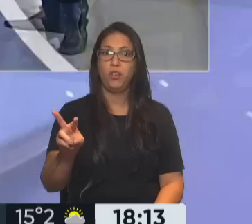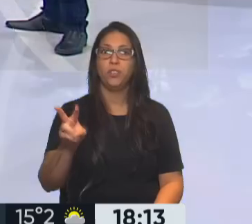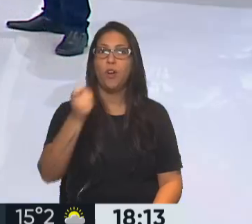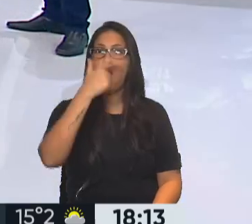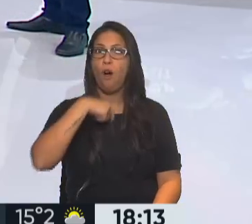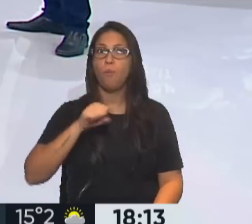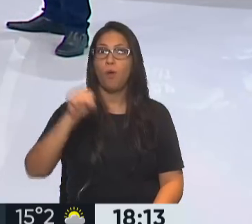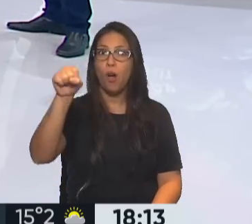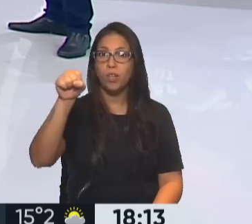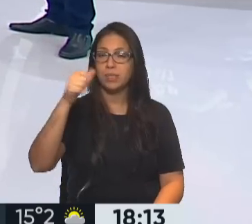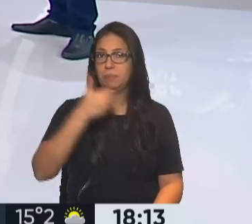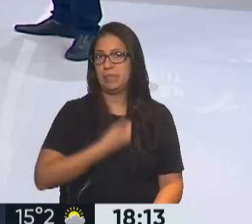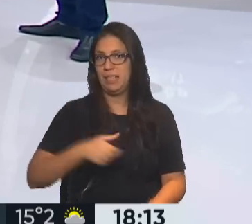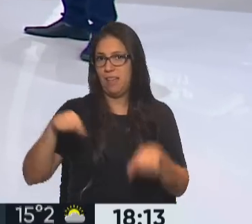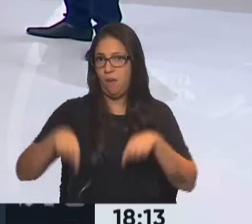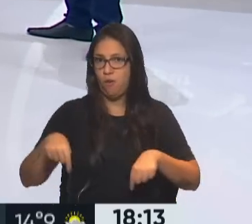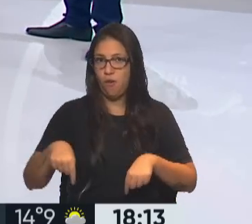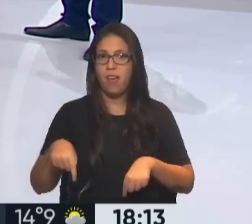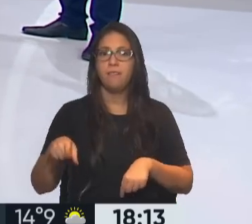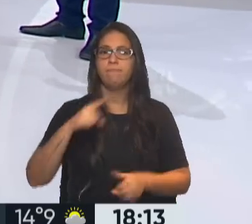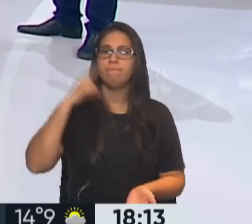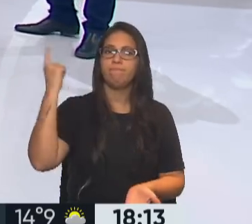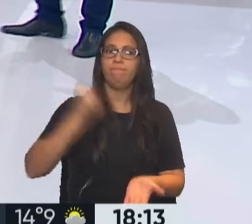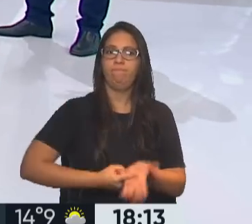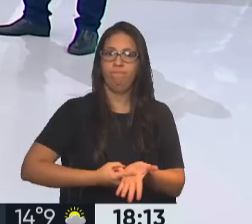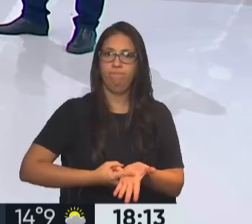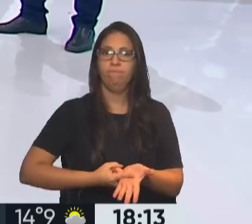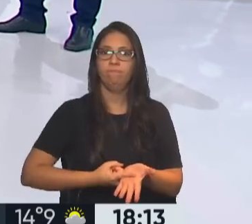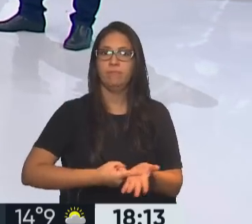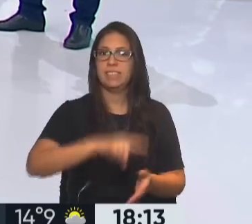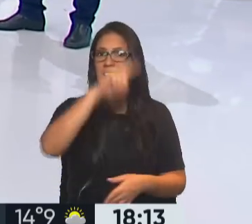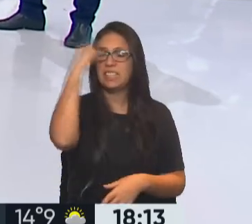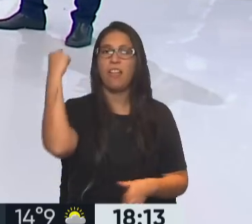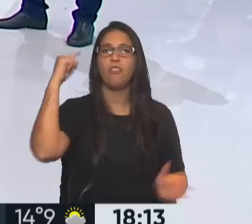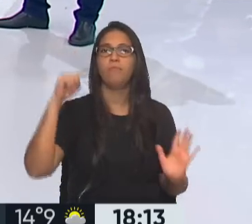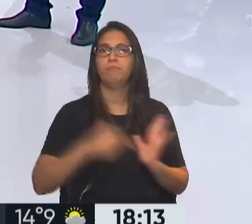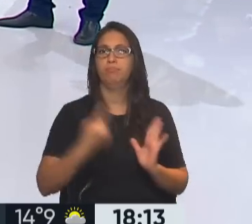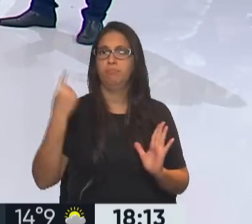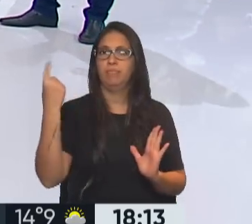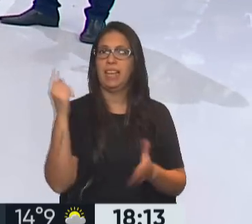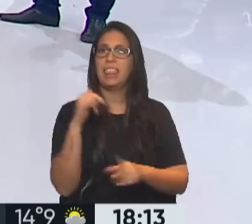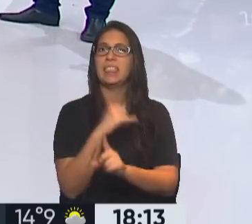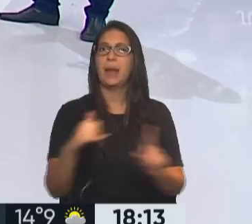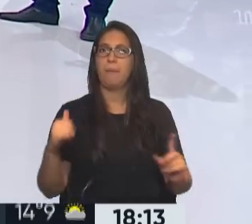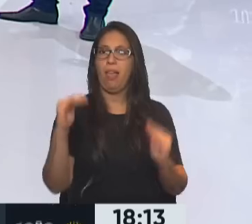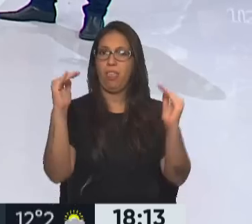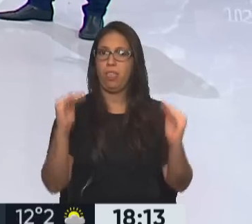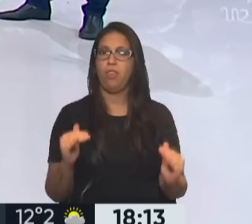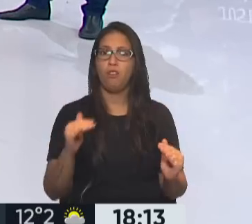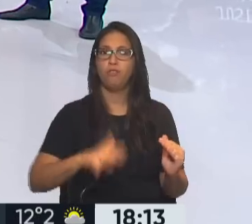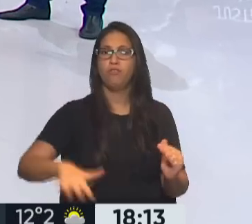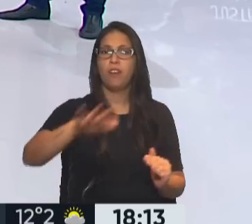gobierno del actual presidente Gabriel Boric declara el estado de excepción intermedio en el